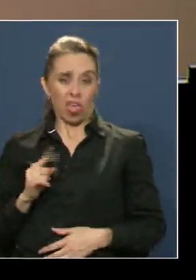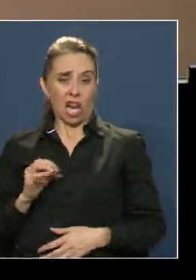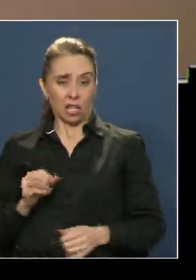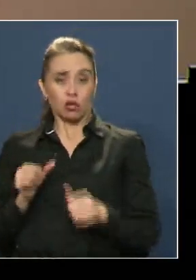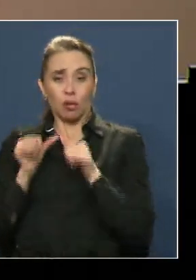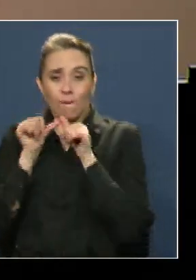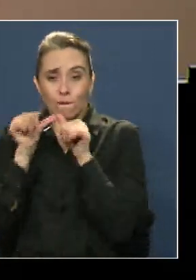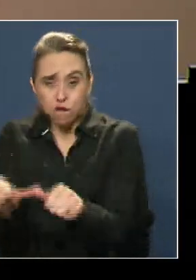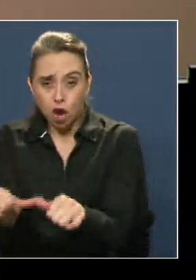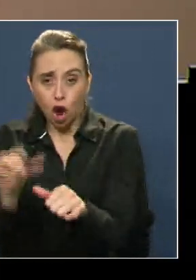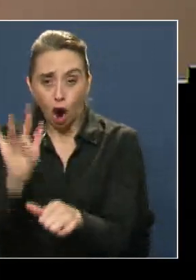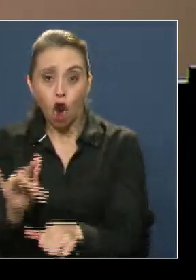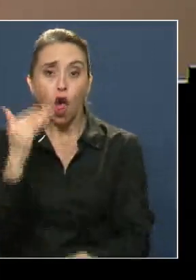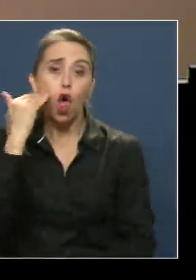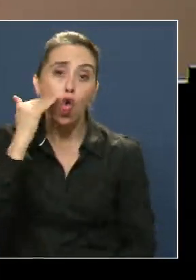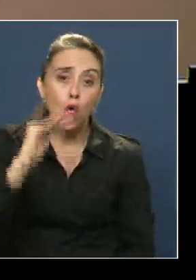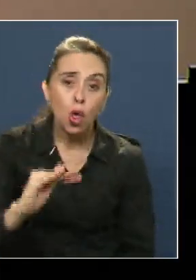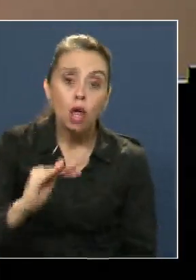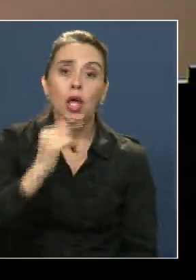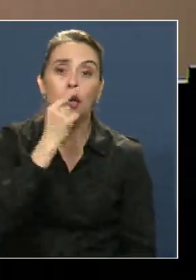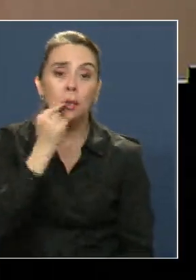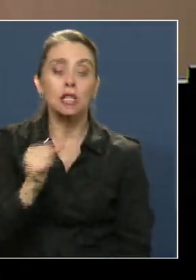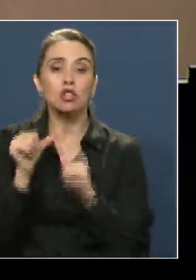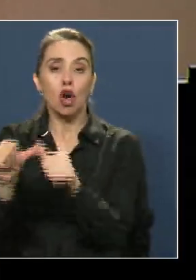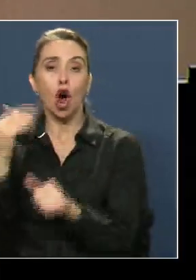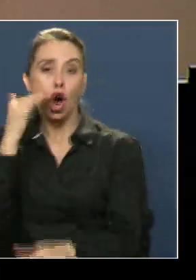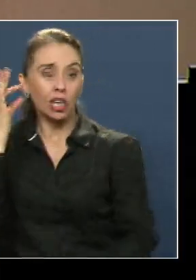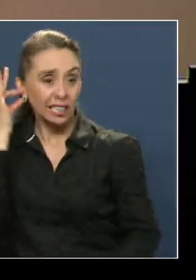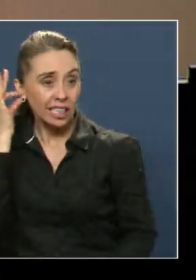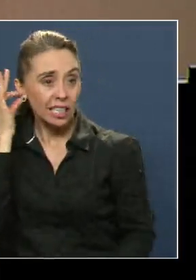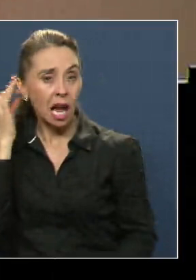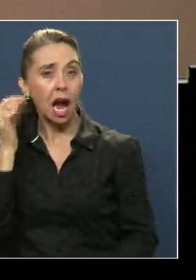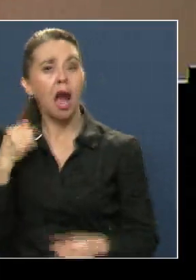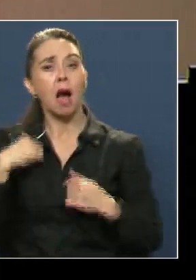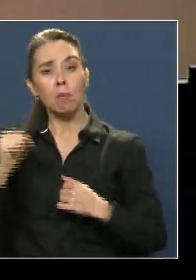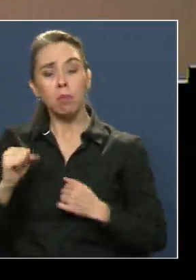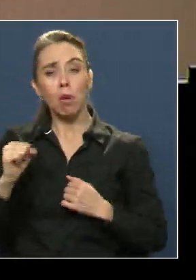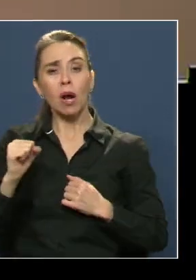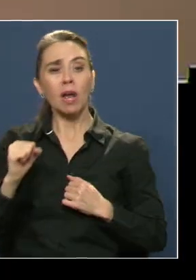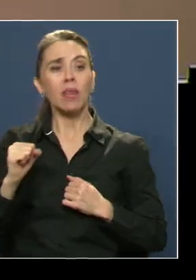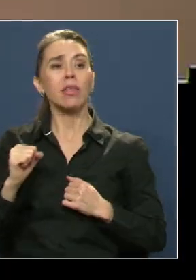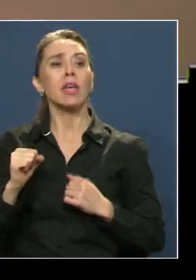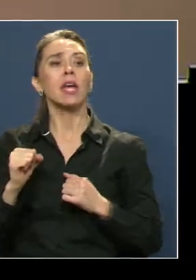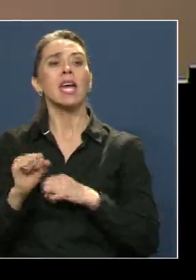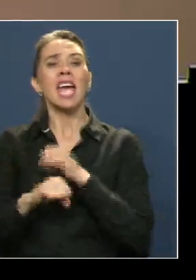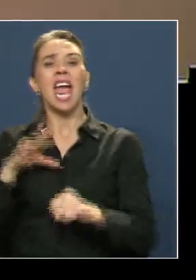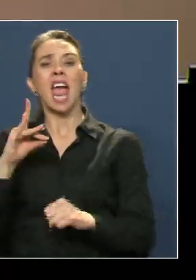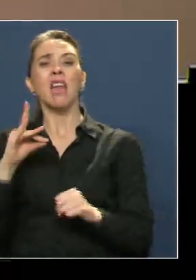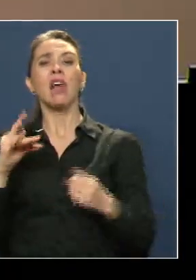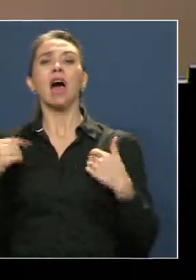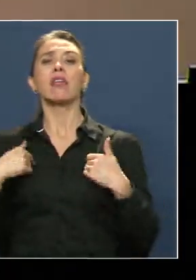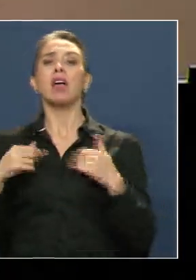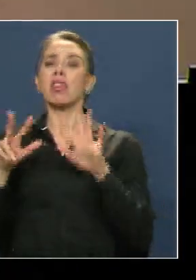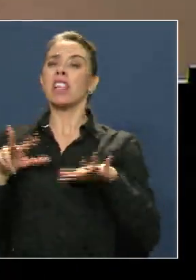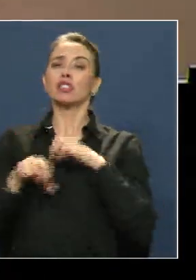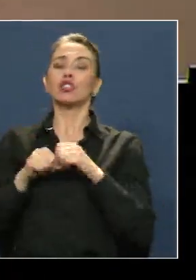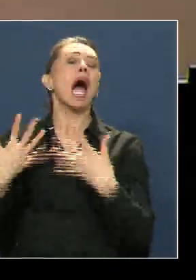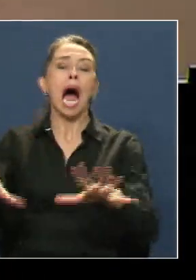un menor, de un niño o una niña, se pueda asumir literal y estrictamente a los 18 años?